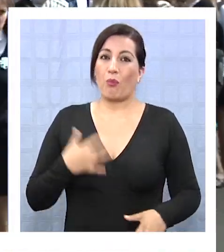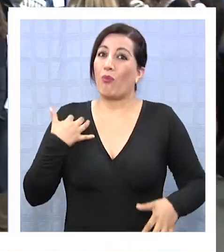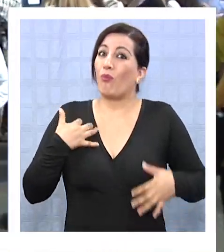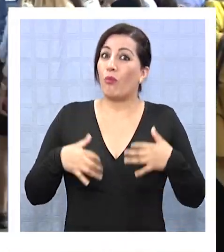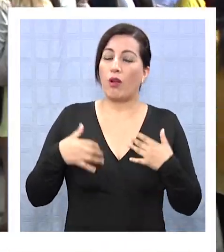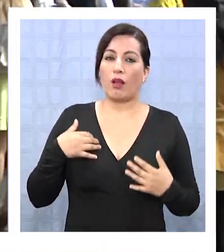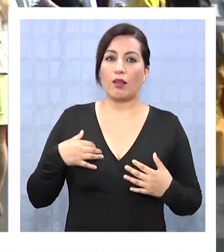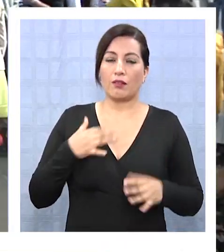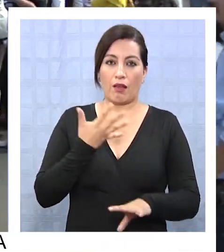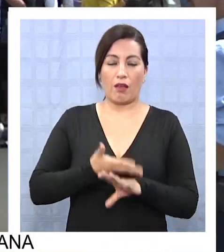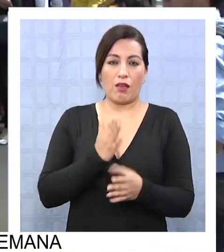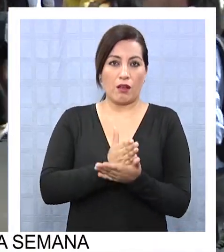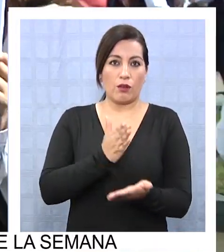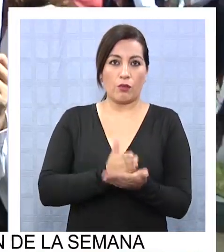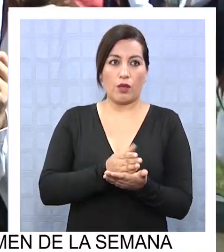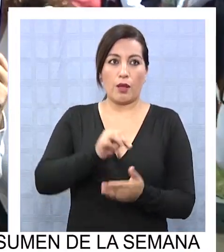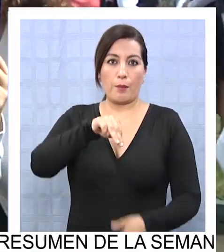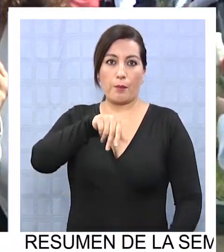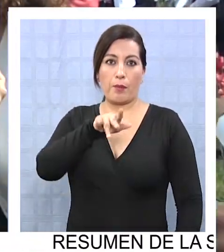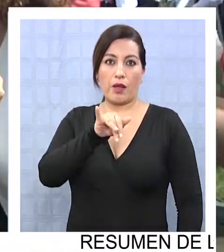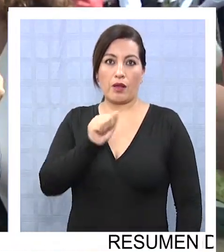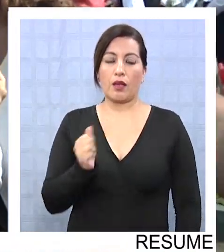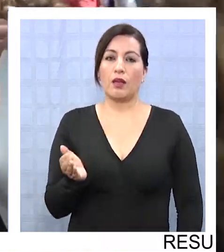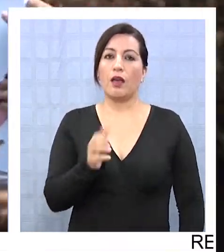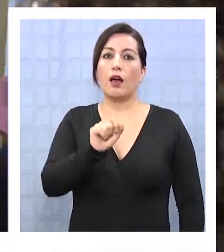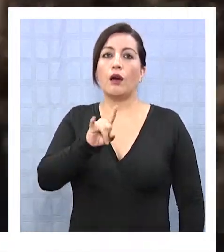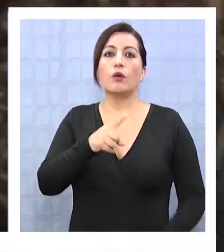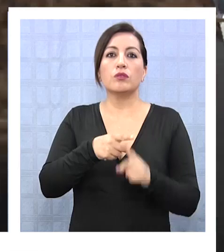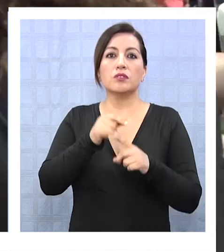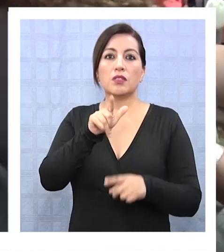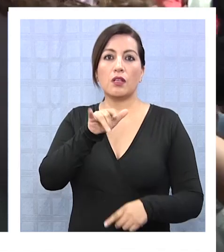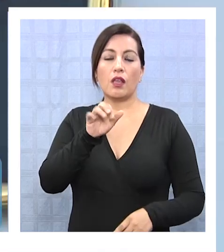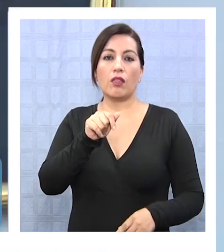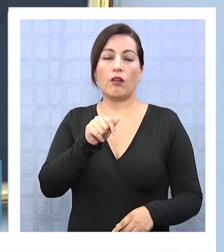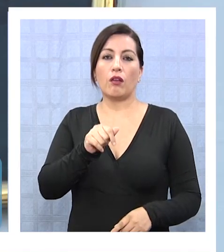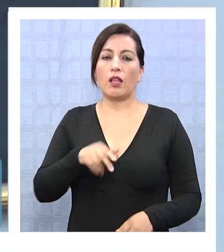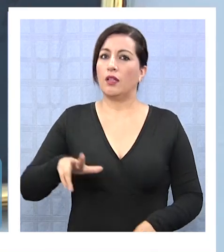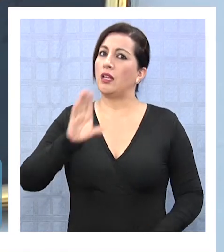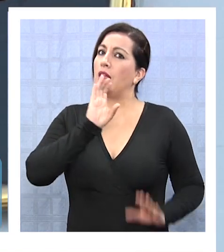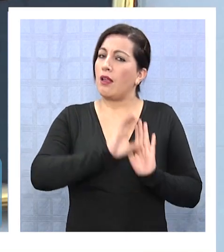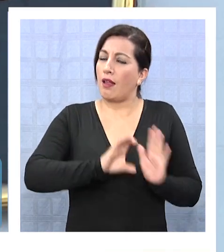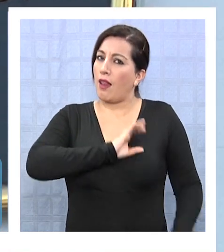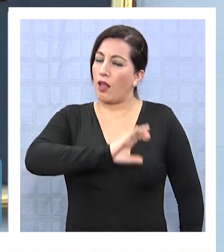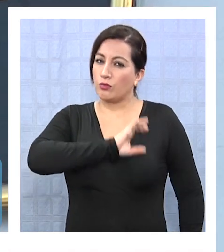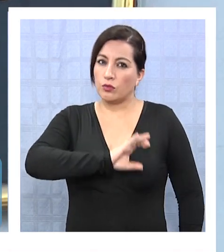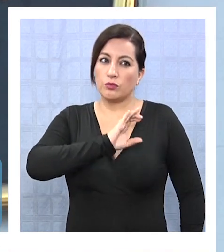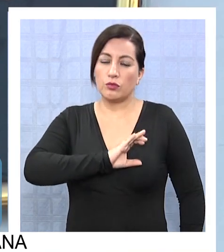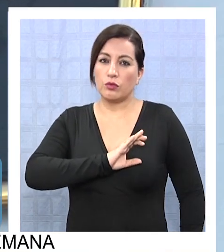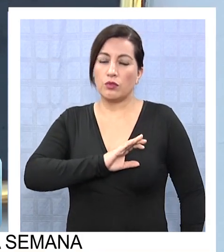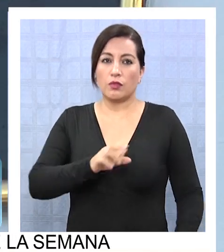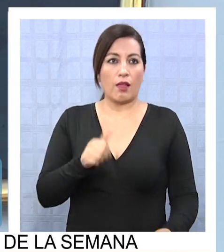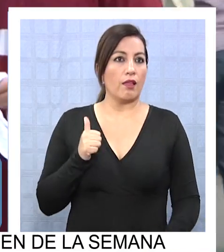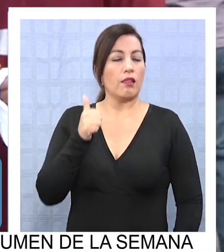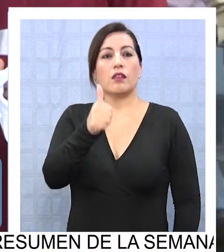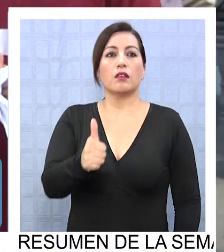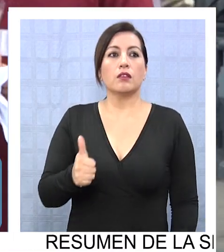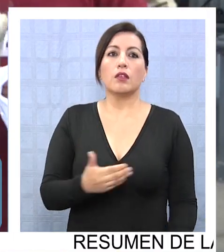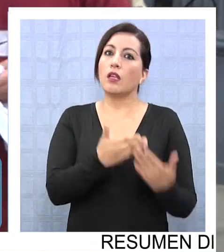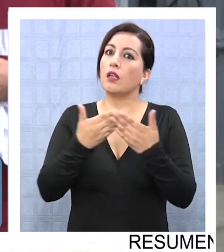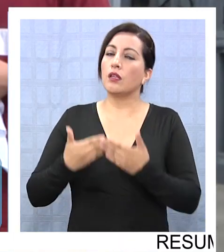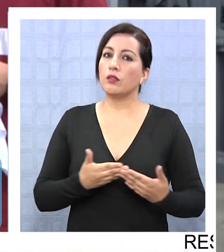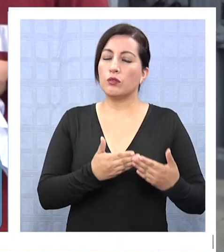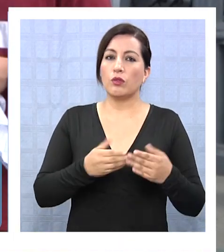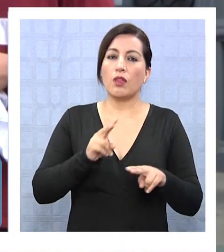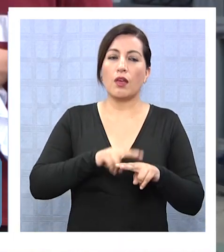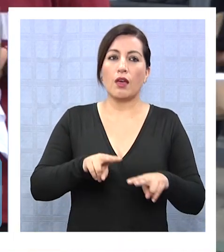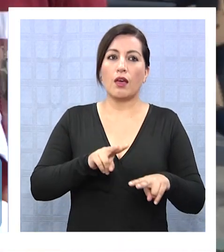Malestar existe en la comunidad del Colegio María Auxiliadora por la medida disciplinaria adoptada por la autoridad y que obligó al alumnado